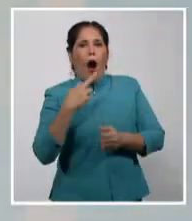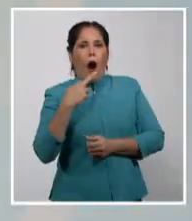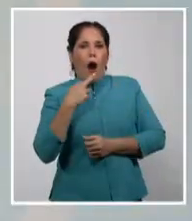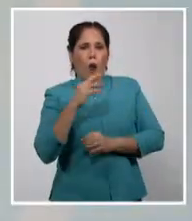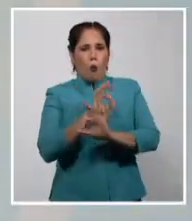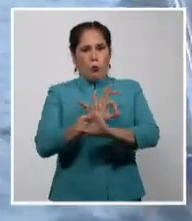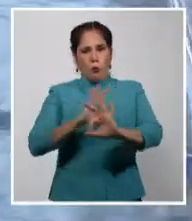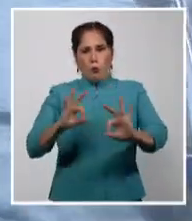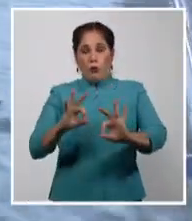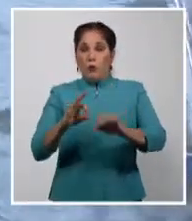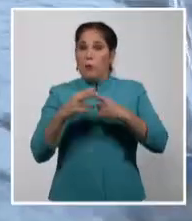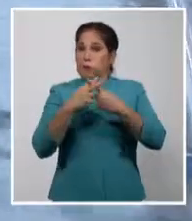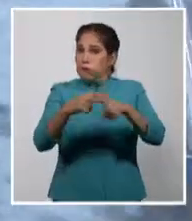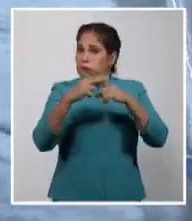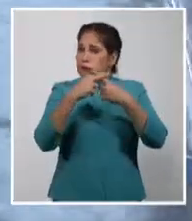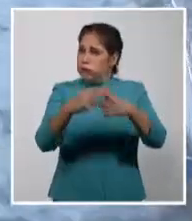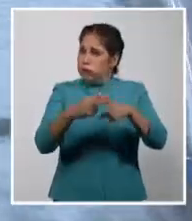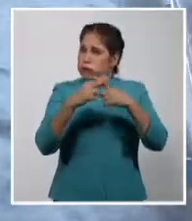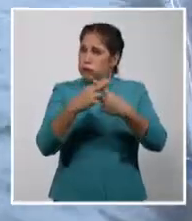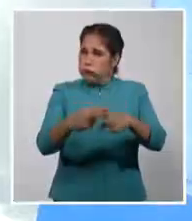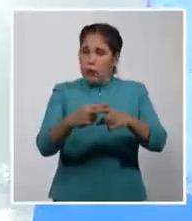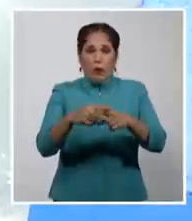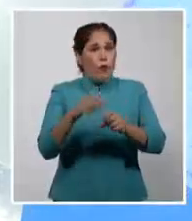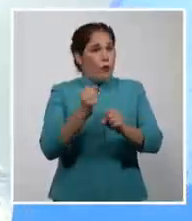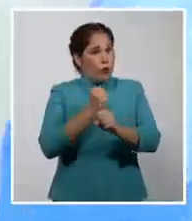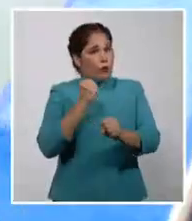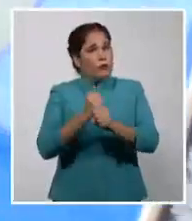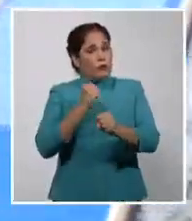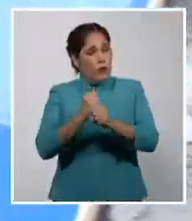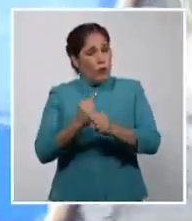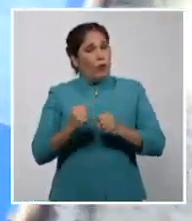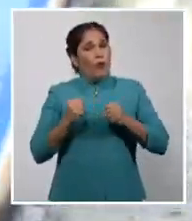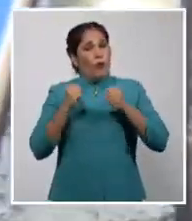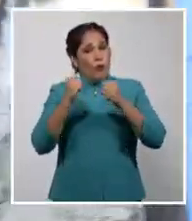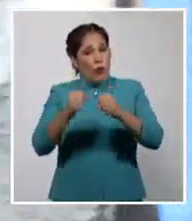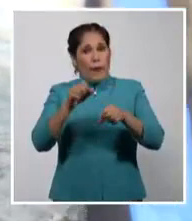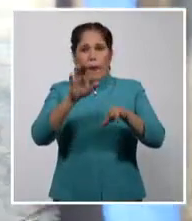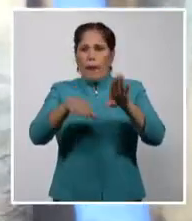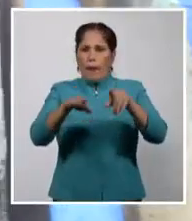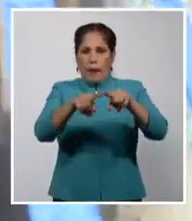las reparaciones fueron capitales. Los trabajos fueron hechos según